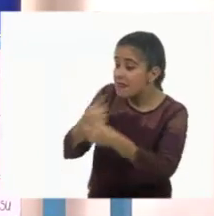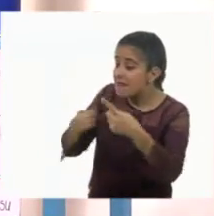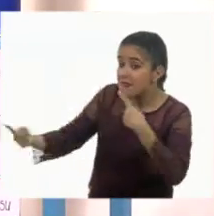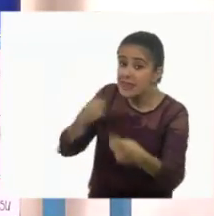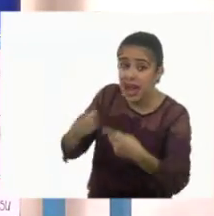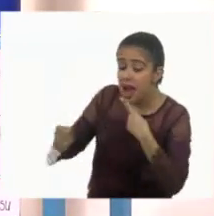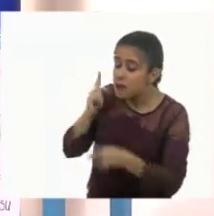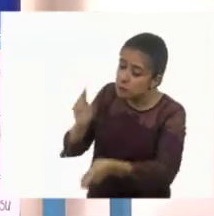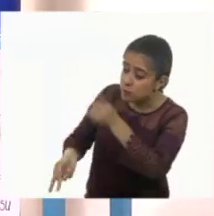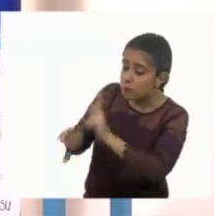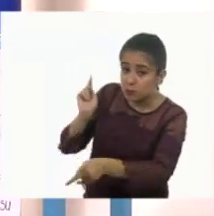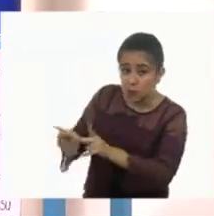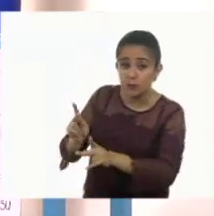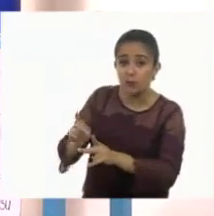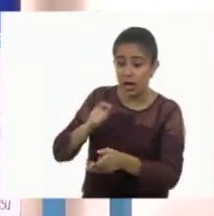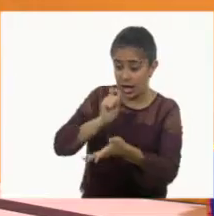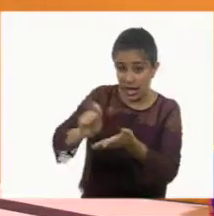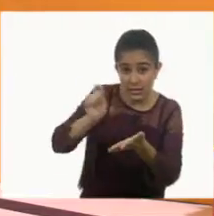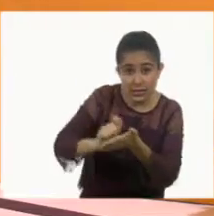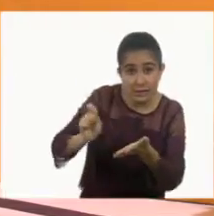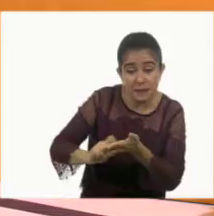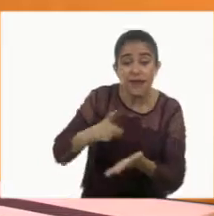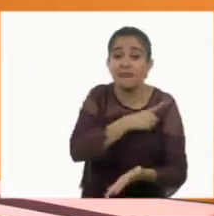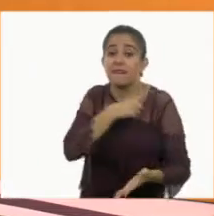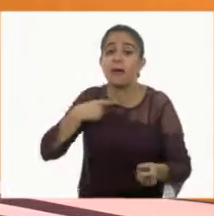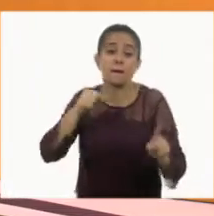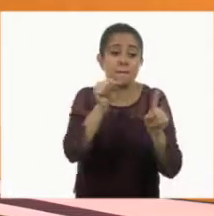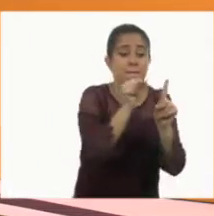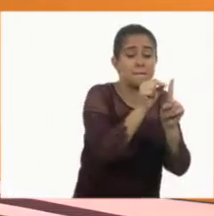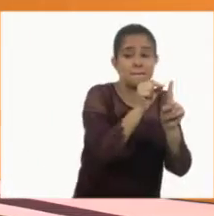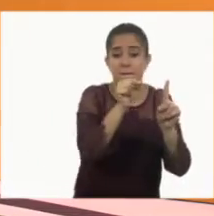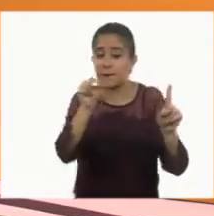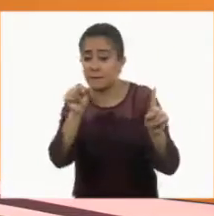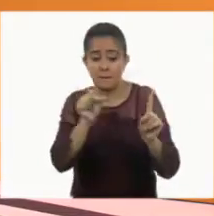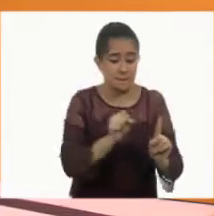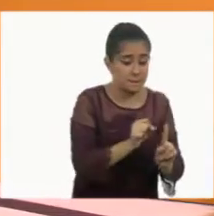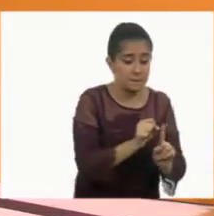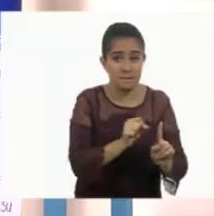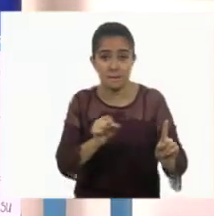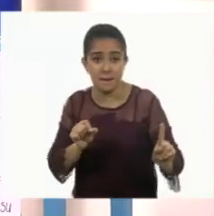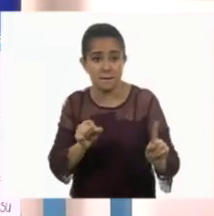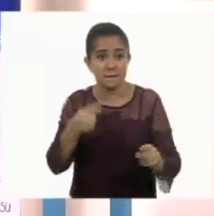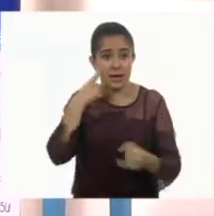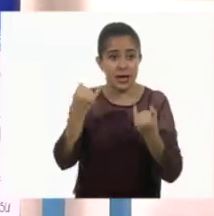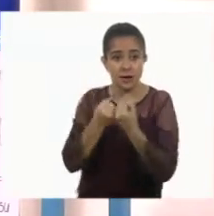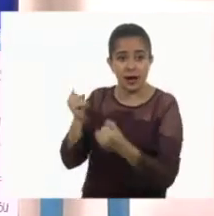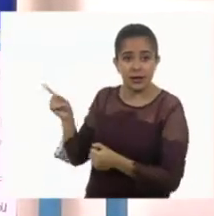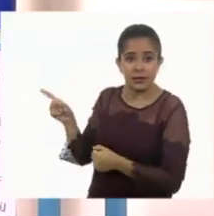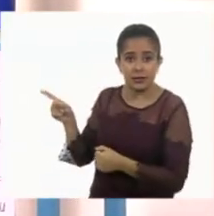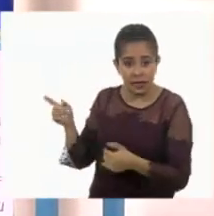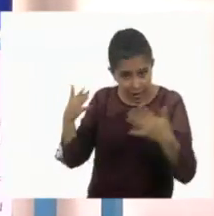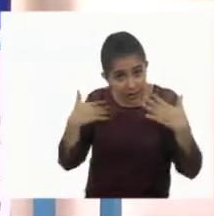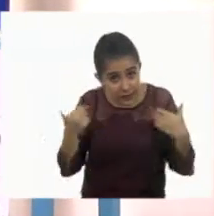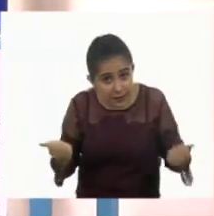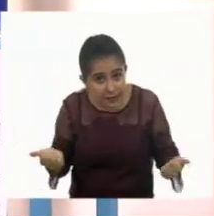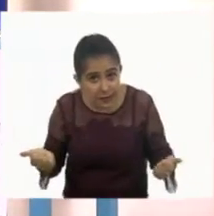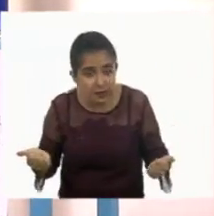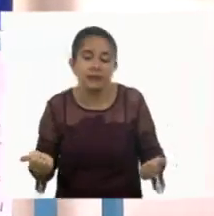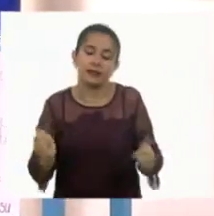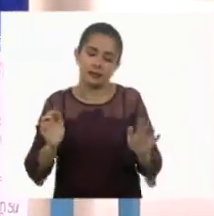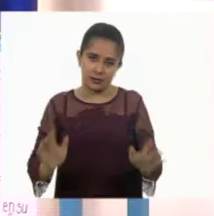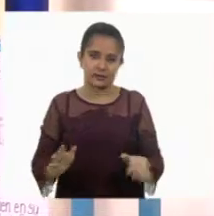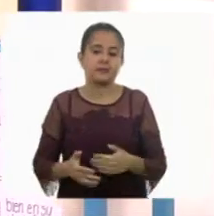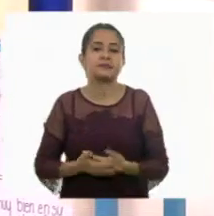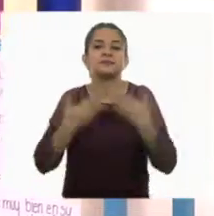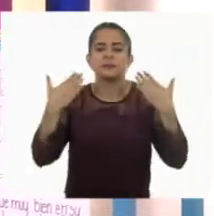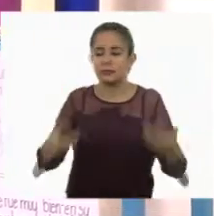un discurso. Directo. Un discurso directo, ¿sí? Exactamente, está sucediendo en ese momento. ¿Ya entendimos? Uh-huh. Y entonces, a ver, dímelo sin